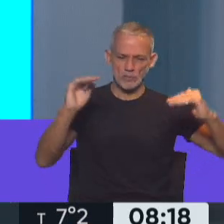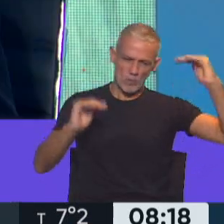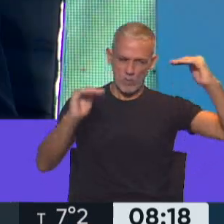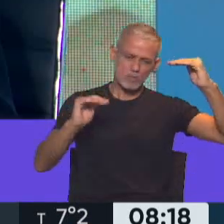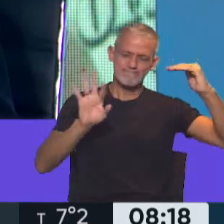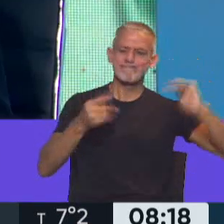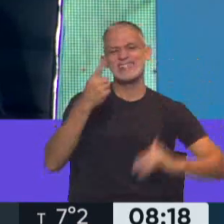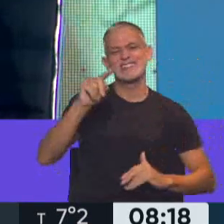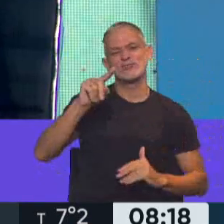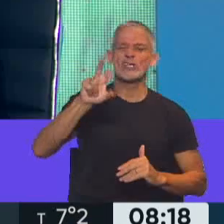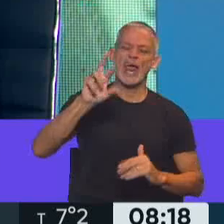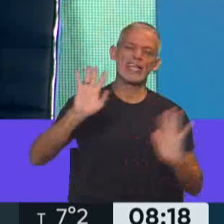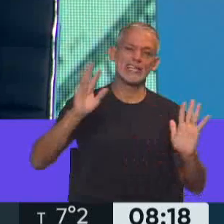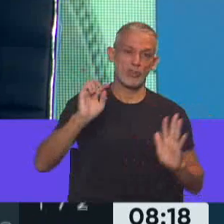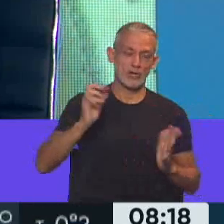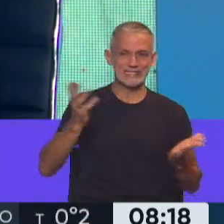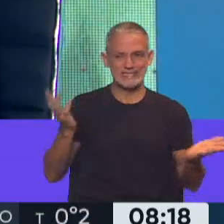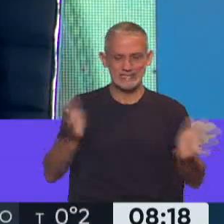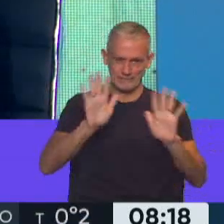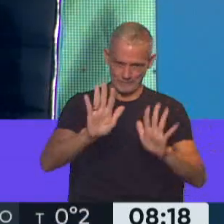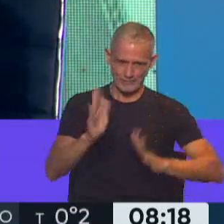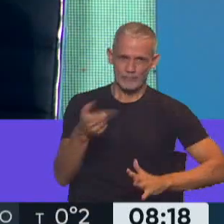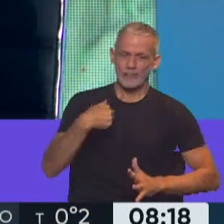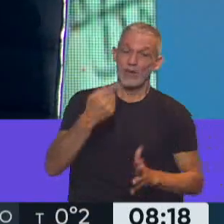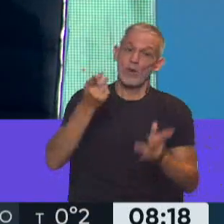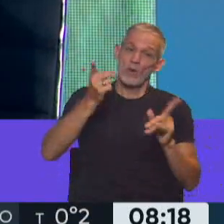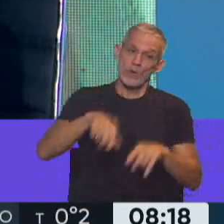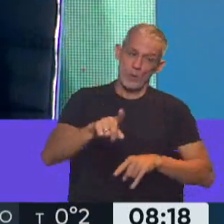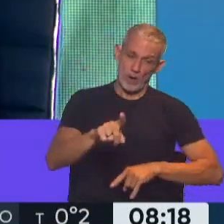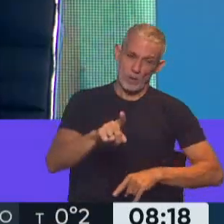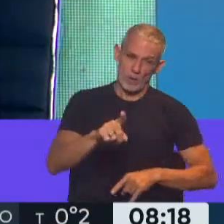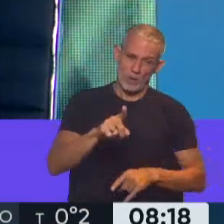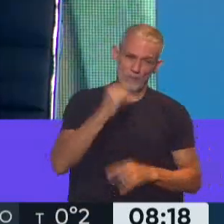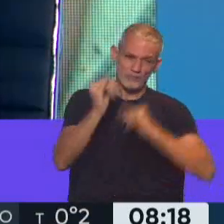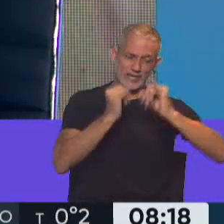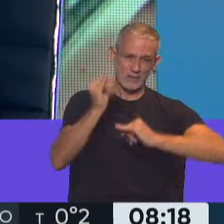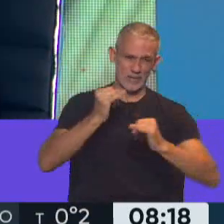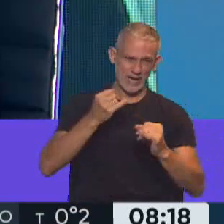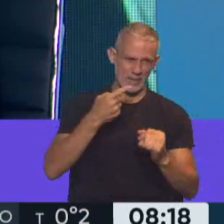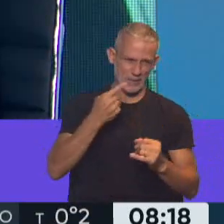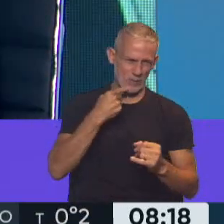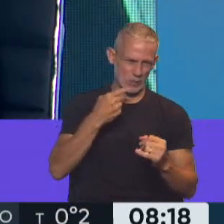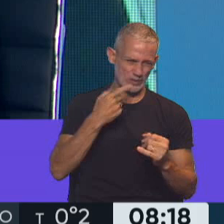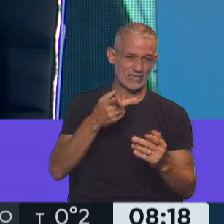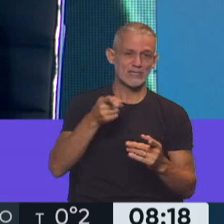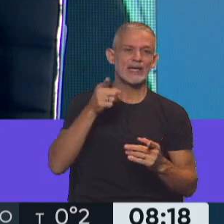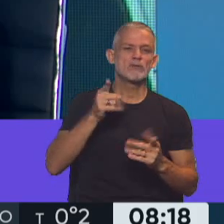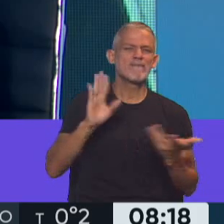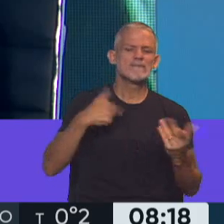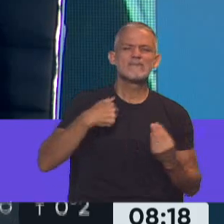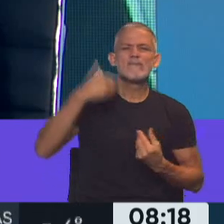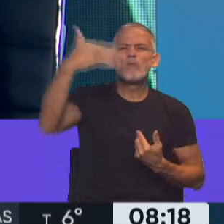pasando? Sí, eso tiene que ver también, ¿no? Y vuelvo al comienzo de la entrevista. Esto es la